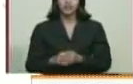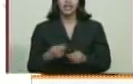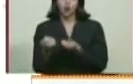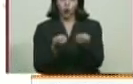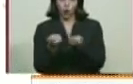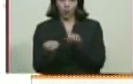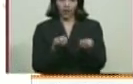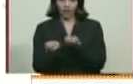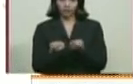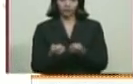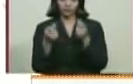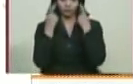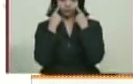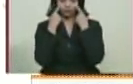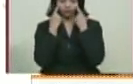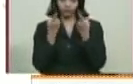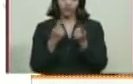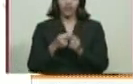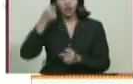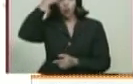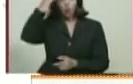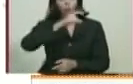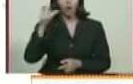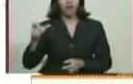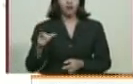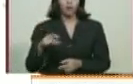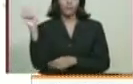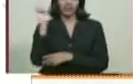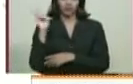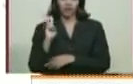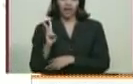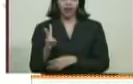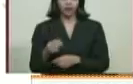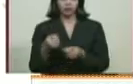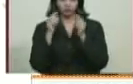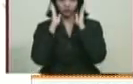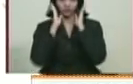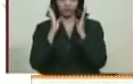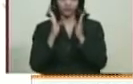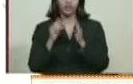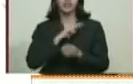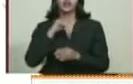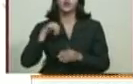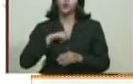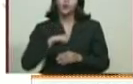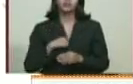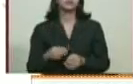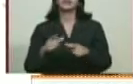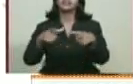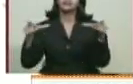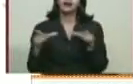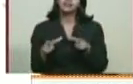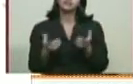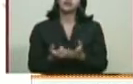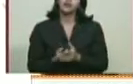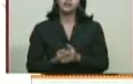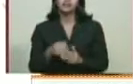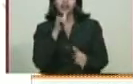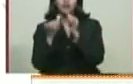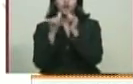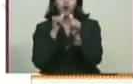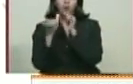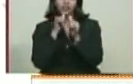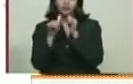económica. Atentos el pueblo venezolano, atentos desde nuestro espacio a lo que serán estos anuncios